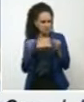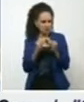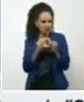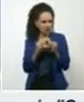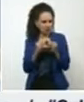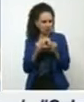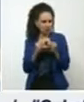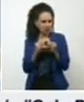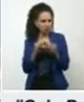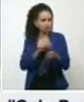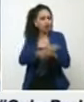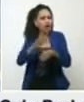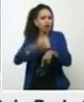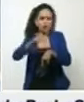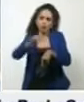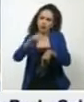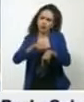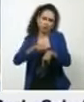la enfermedad